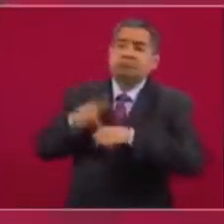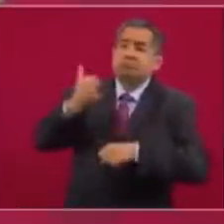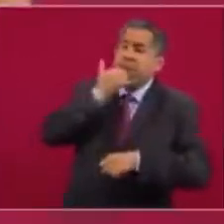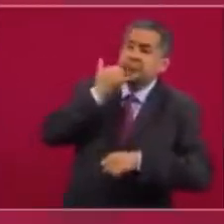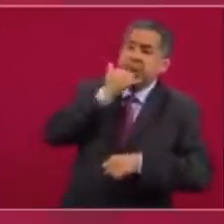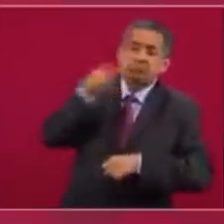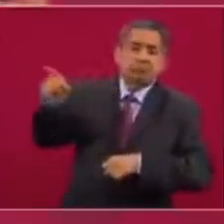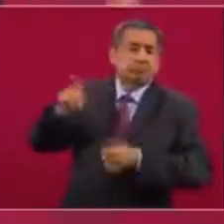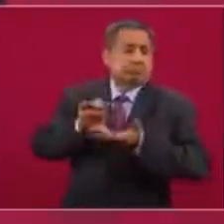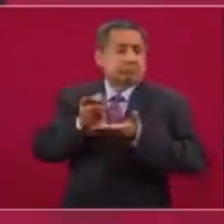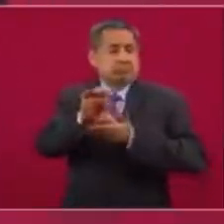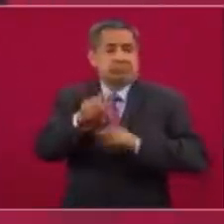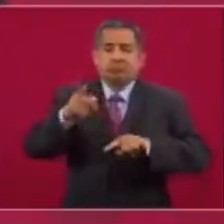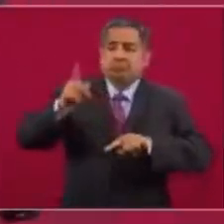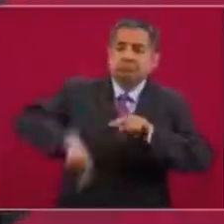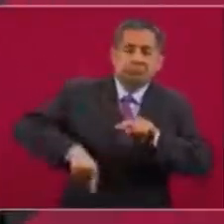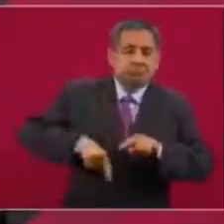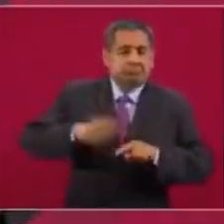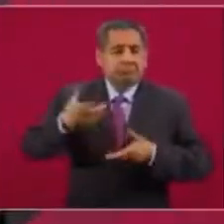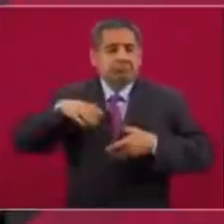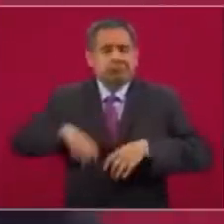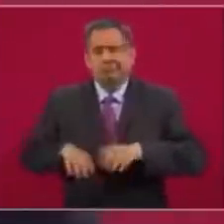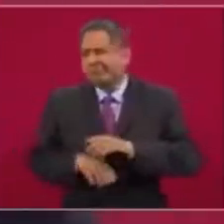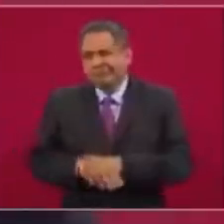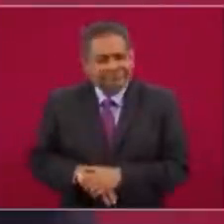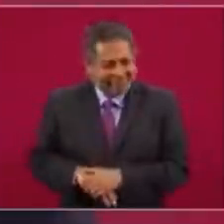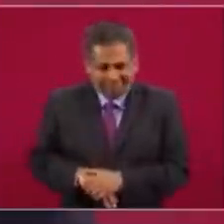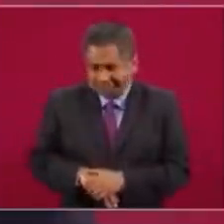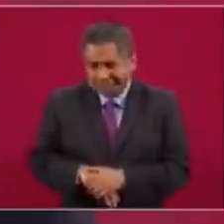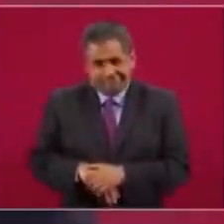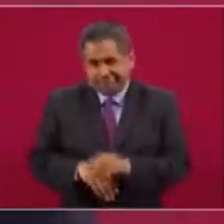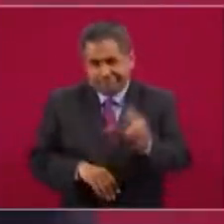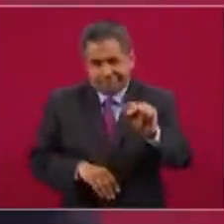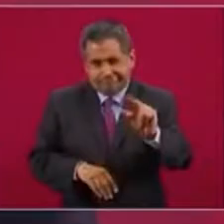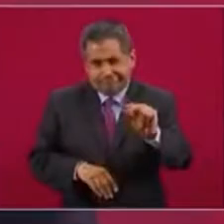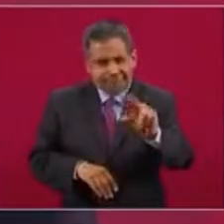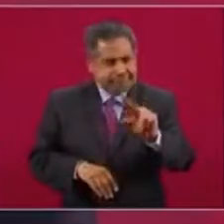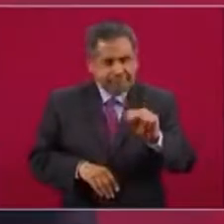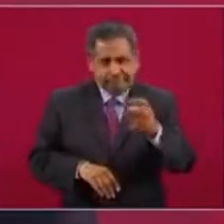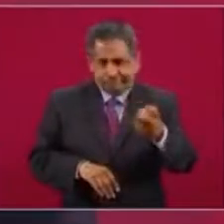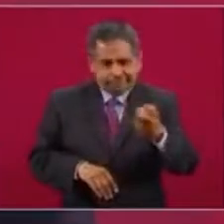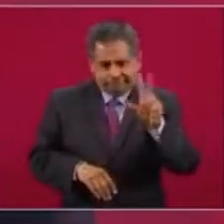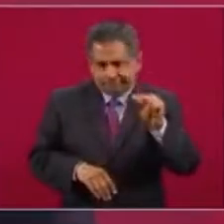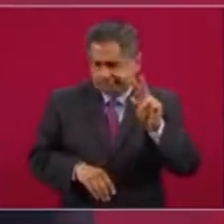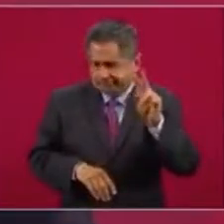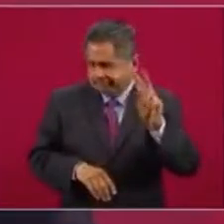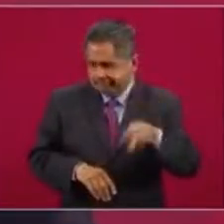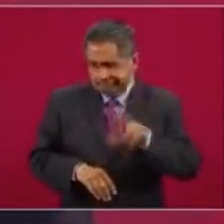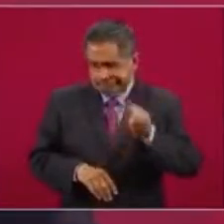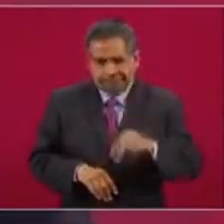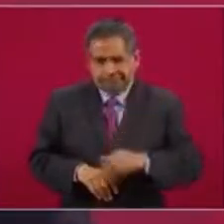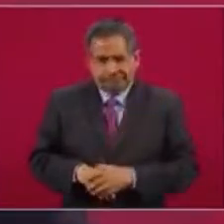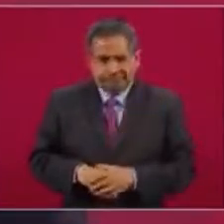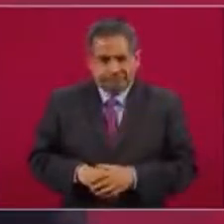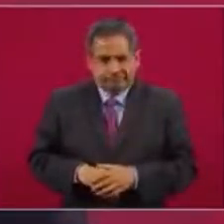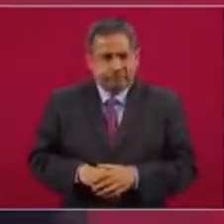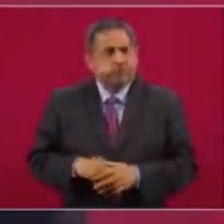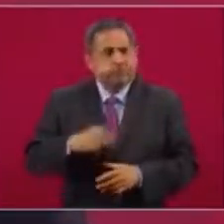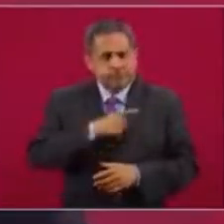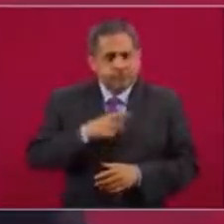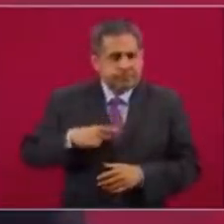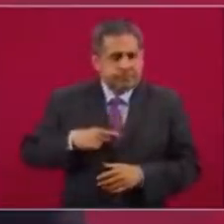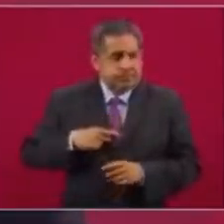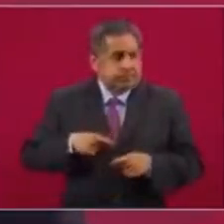dejando sin recursos a los estados. No, es cierto. No debemos